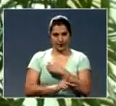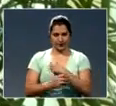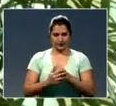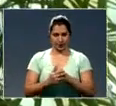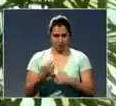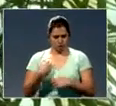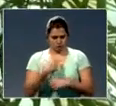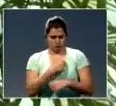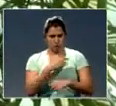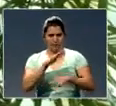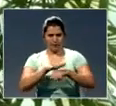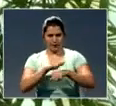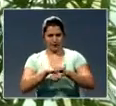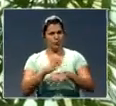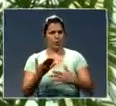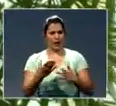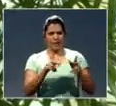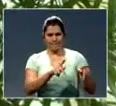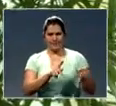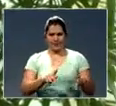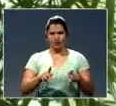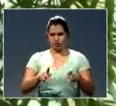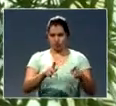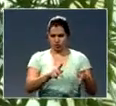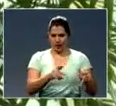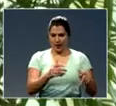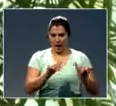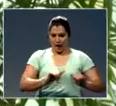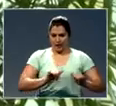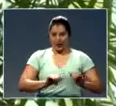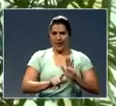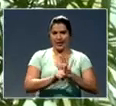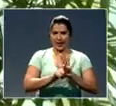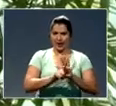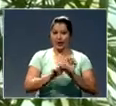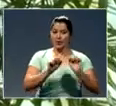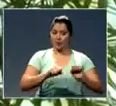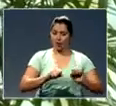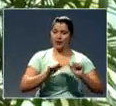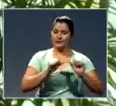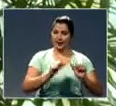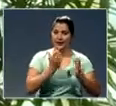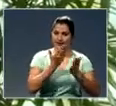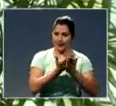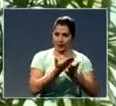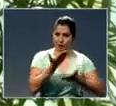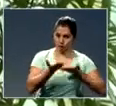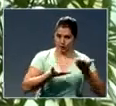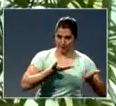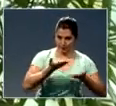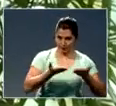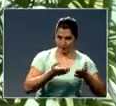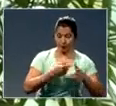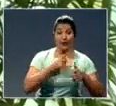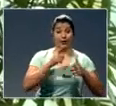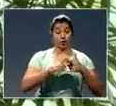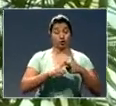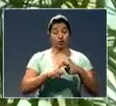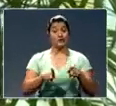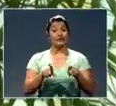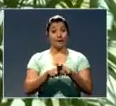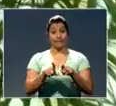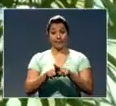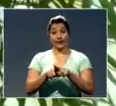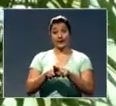permitiendo que a las personas que están con trámites migratorios se les permite y se les siga brindando el servicio. Esto también ayuda para que aquellas personas que están